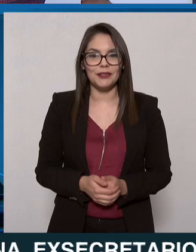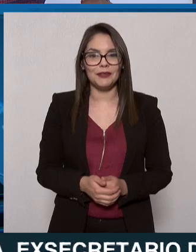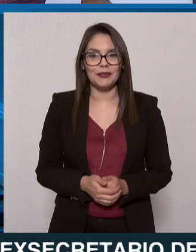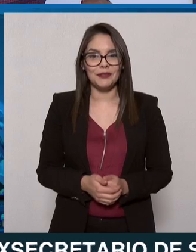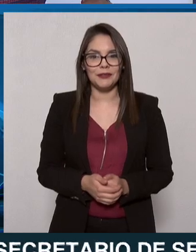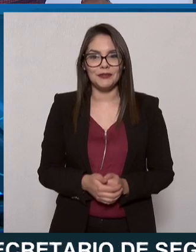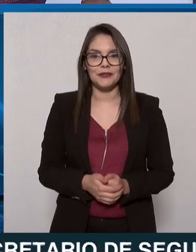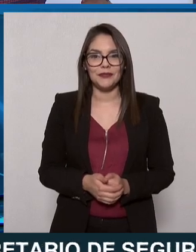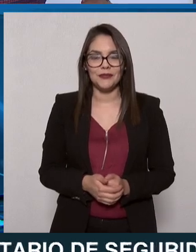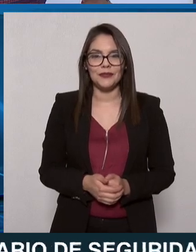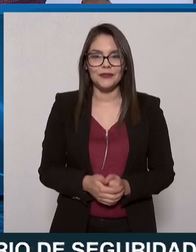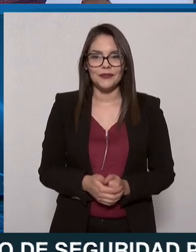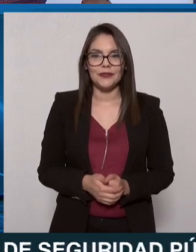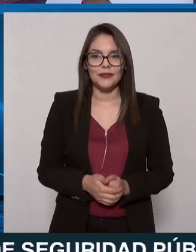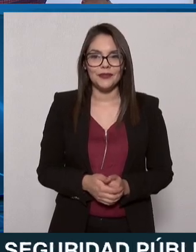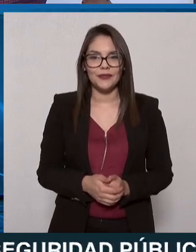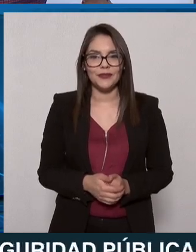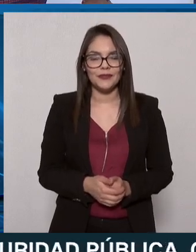Señor Vargas, adelante.